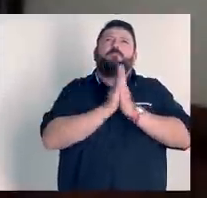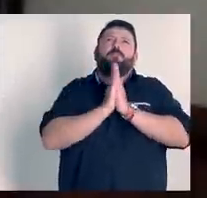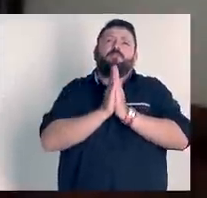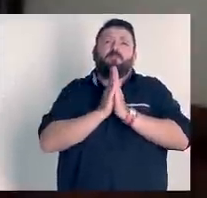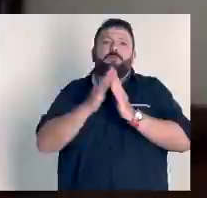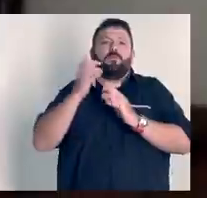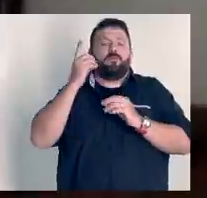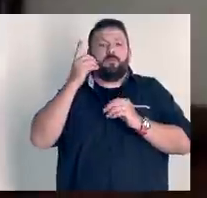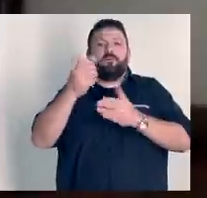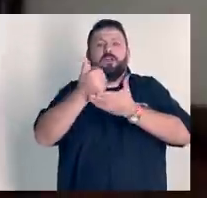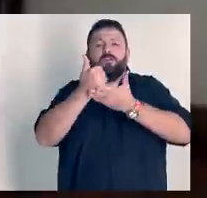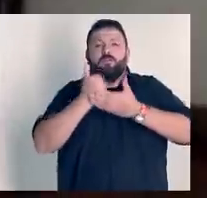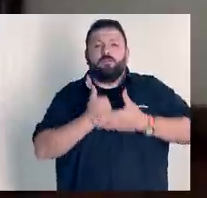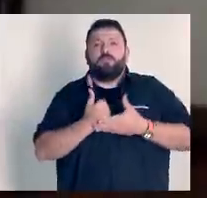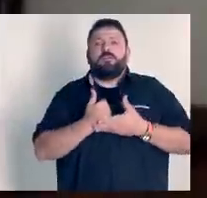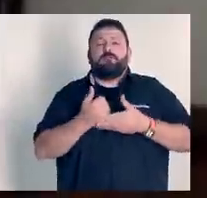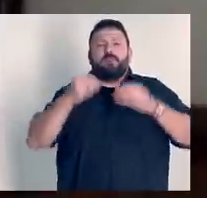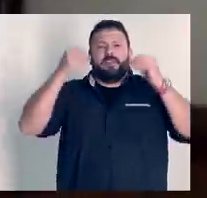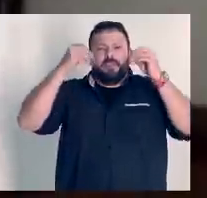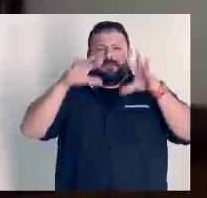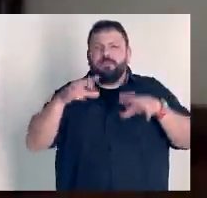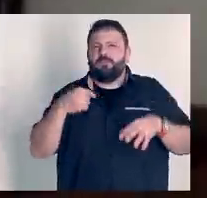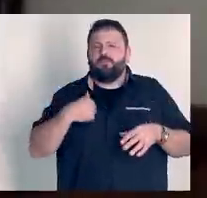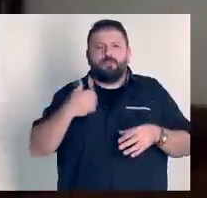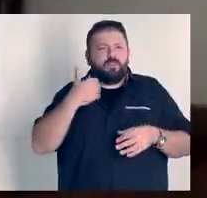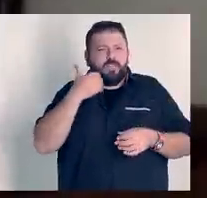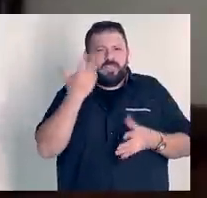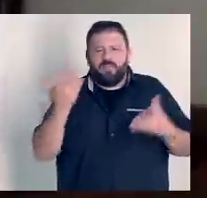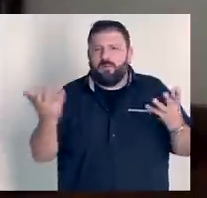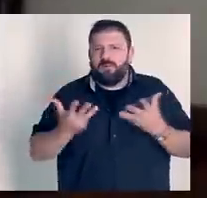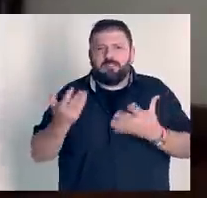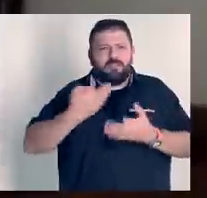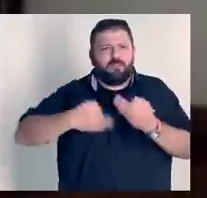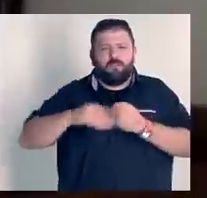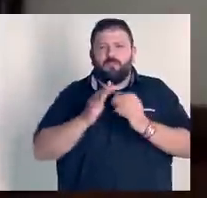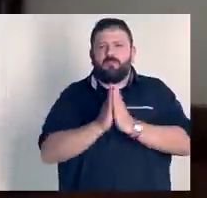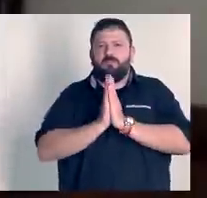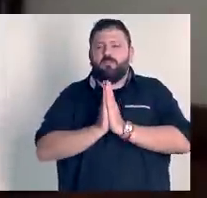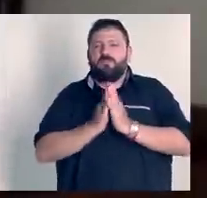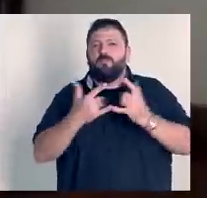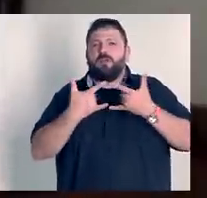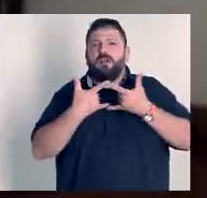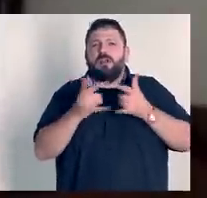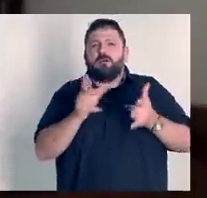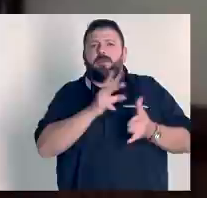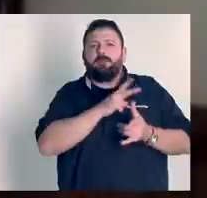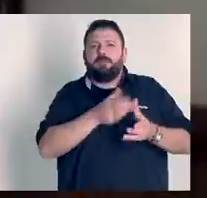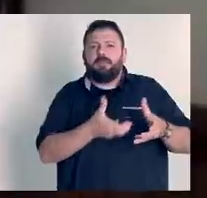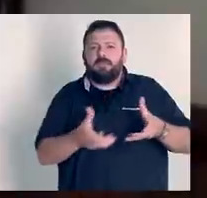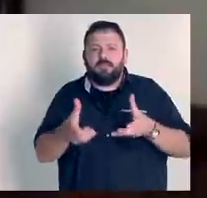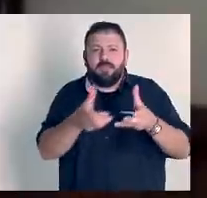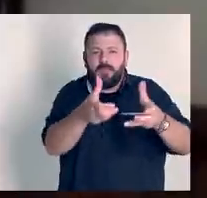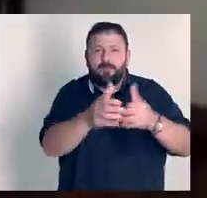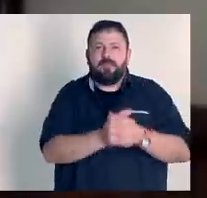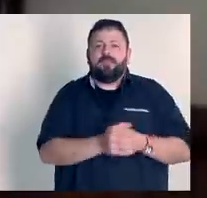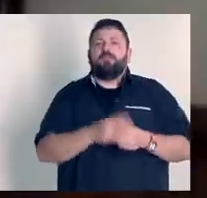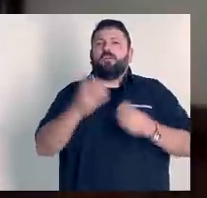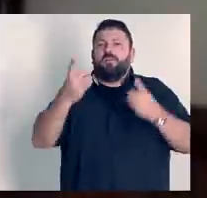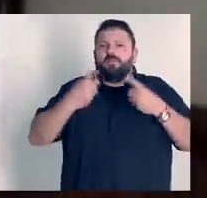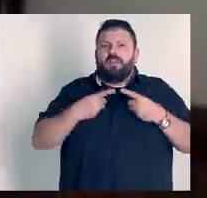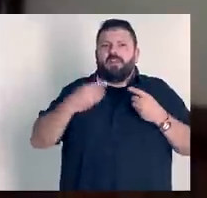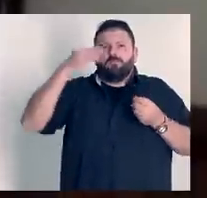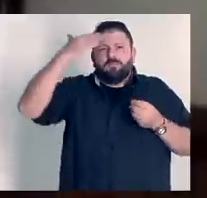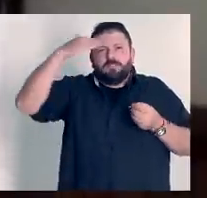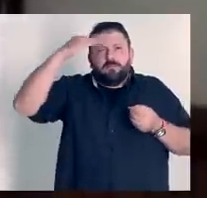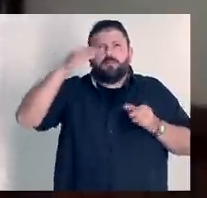ayúdame, ilumíname. Yo voy a hacer todo lo que esté en mí, tú ábreme el camino, a mi esposo igual, danos la sabiduría. Y bueno,